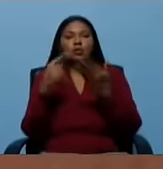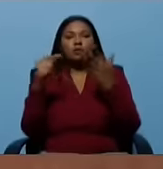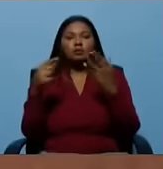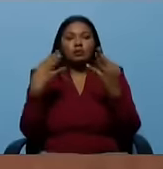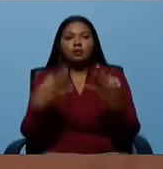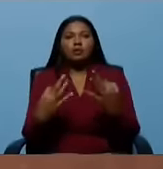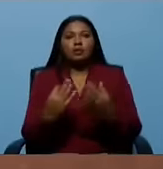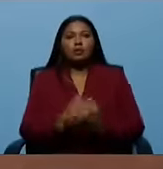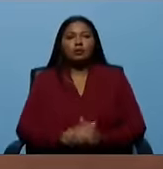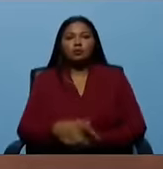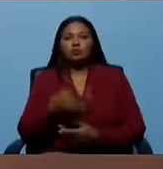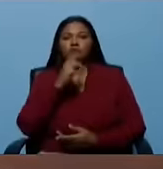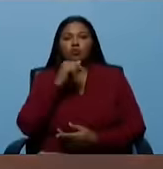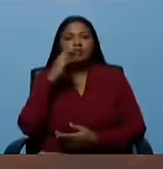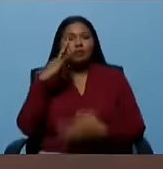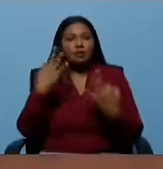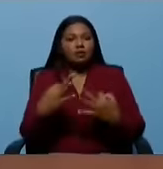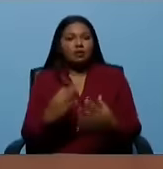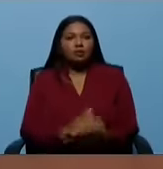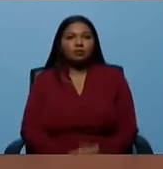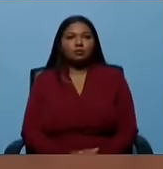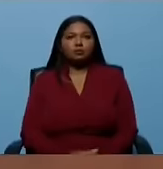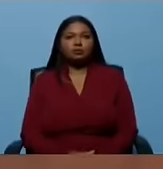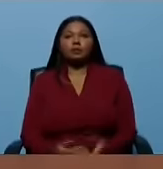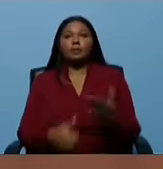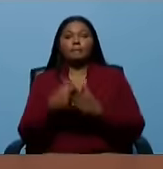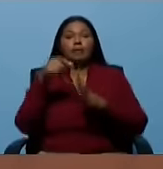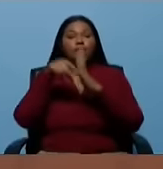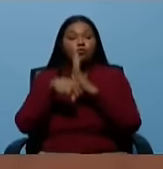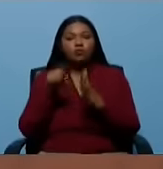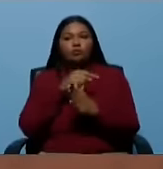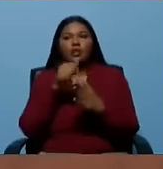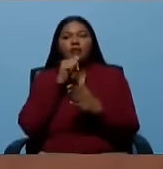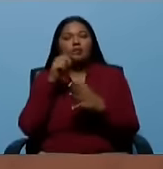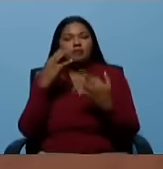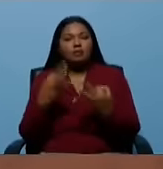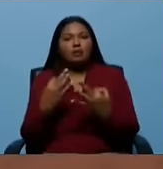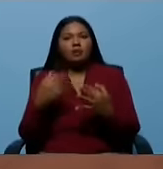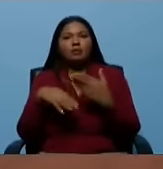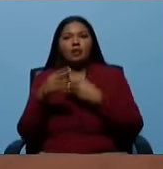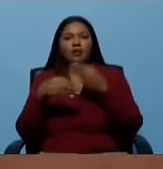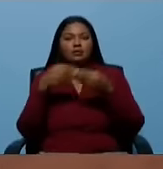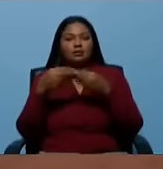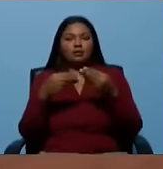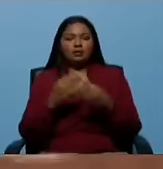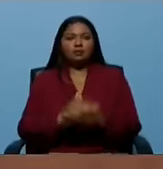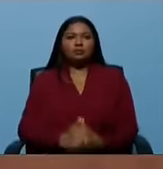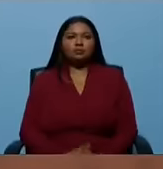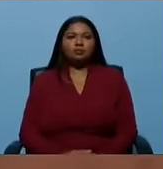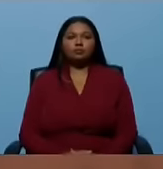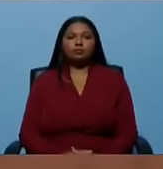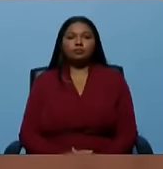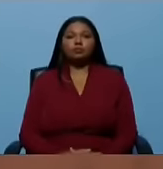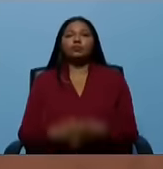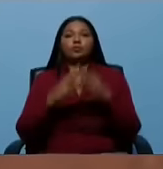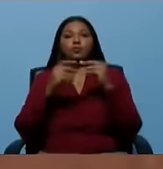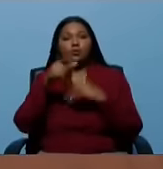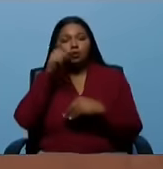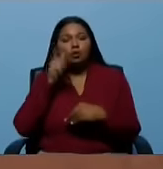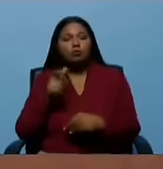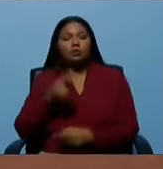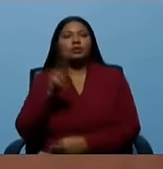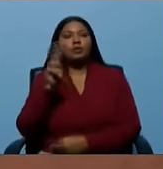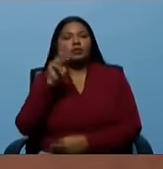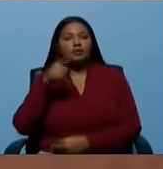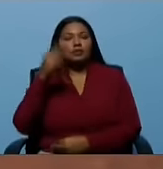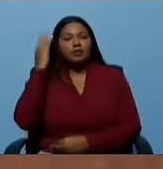realmente no son las verdaderas y cuando tú ves más a fondo tú te das cuenta Quiénes son los que están detrás de esto debería todo el pueblo venezolano debería estar y saber